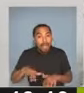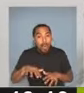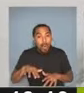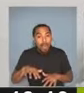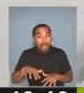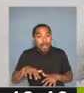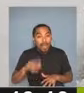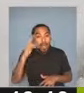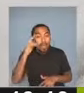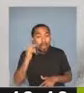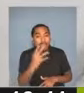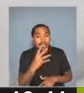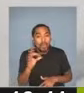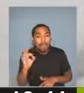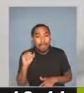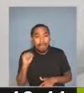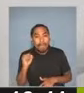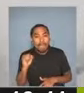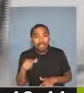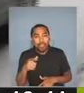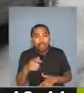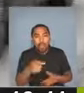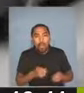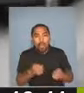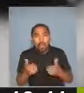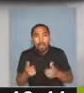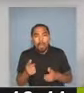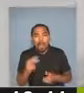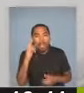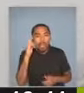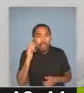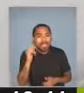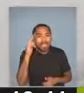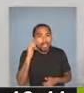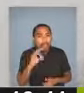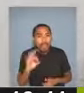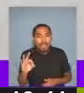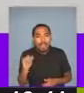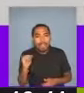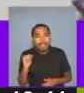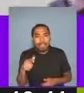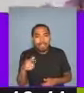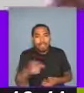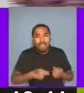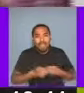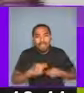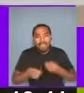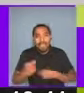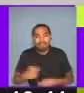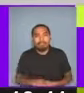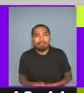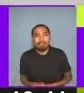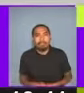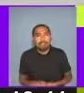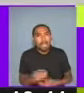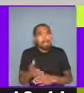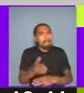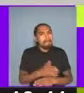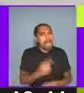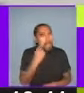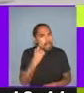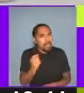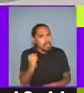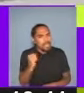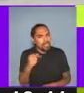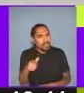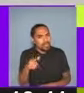en 940 para la compra y 990 para la venta. Menos de 1000 pesos, podríamos decir que es un título, Omar. Menos de 1000 pesos entonces el